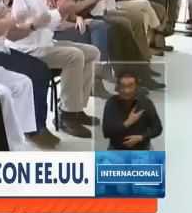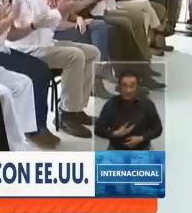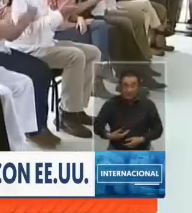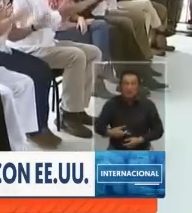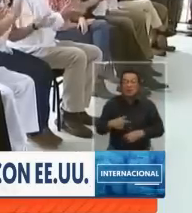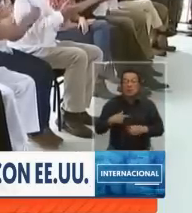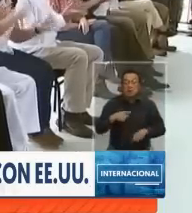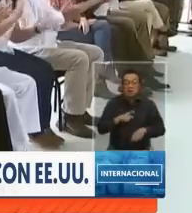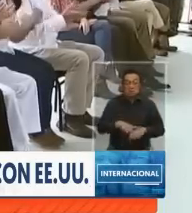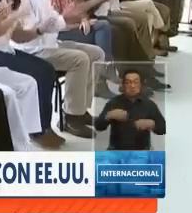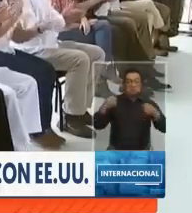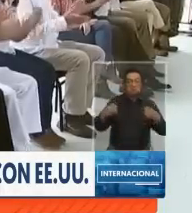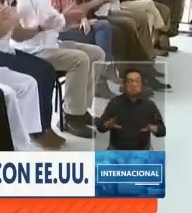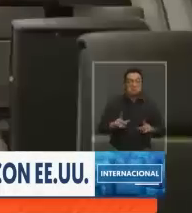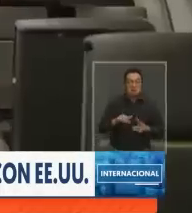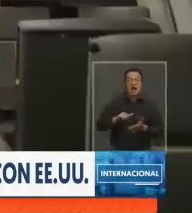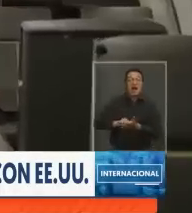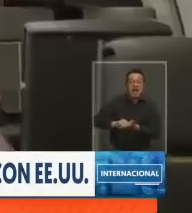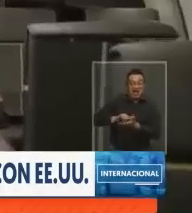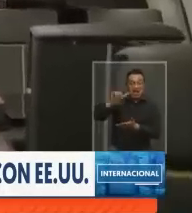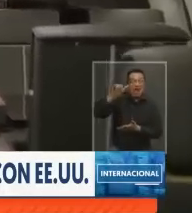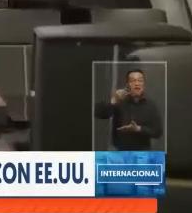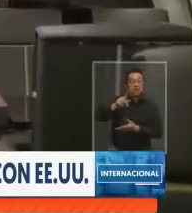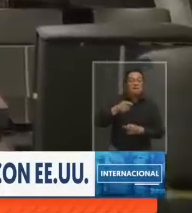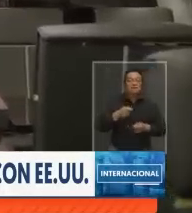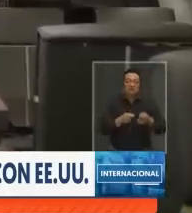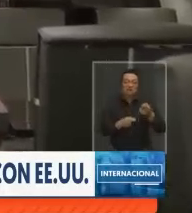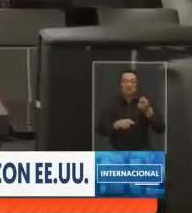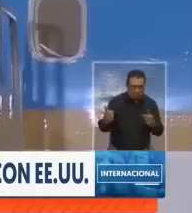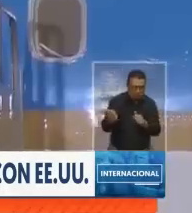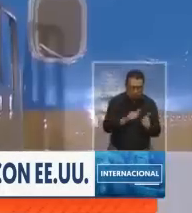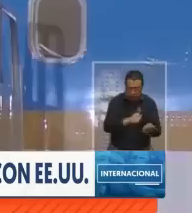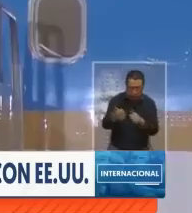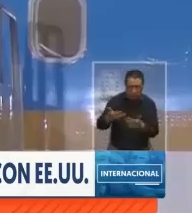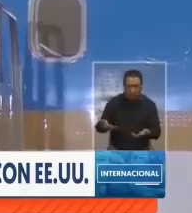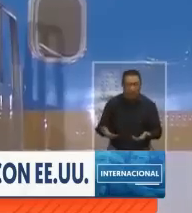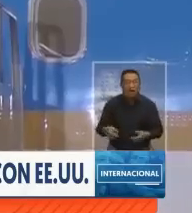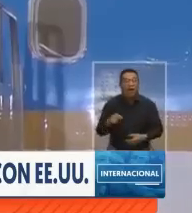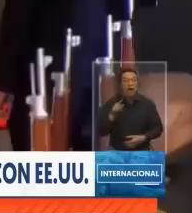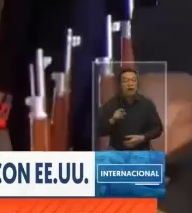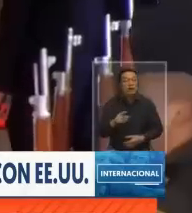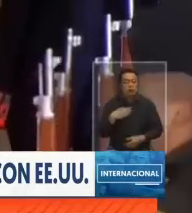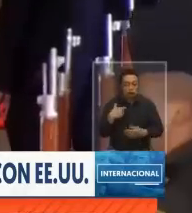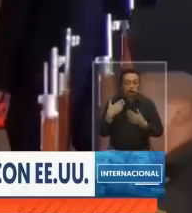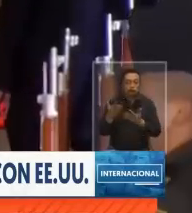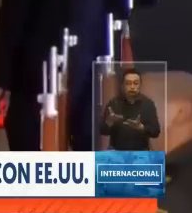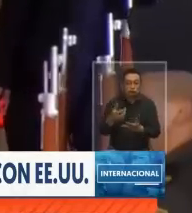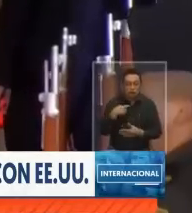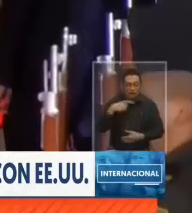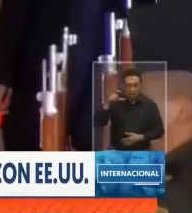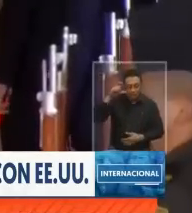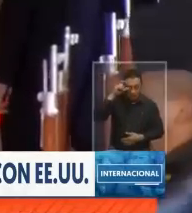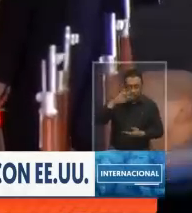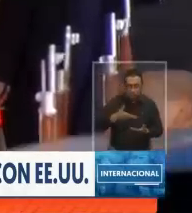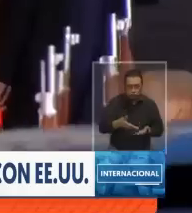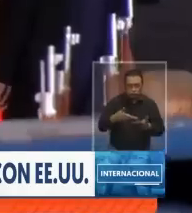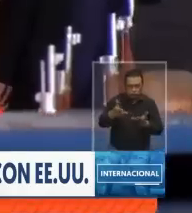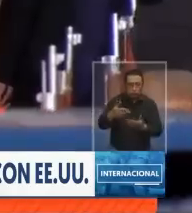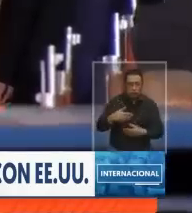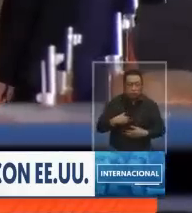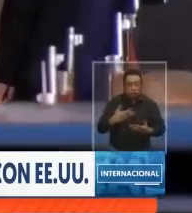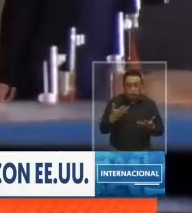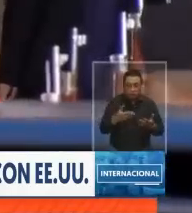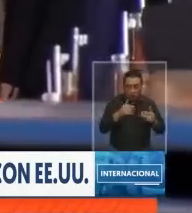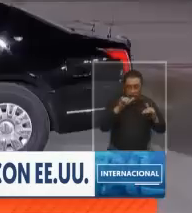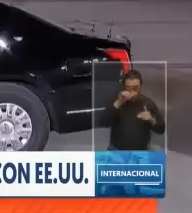calificó de ostentoso e innecesario para la administración Federal uno de los intentos más recientes para deshacerse de este avión se dio